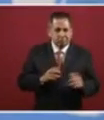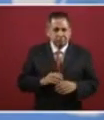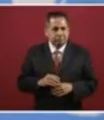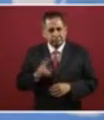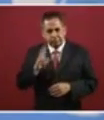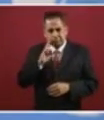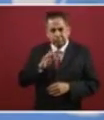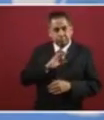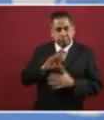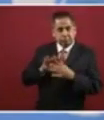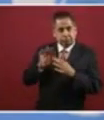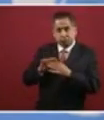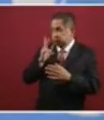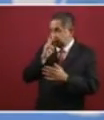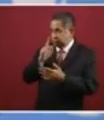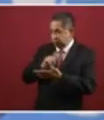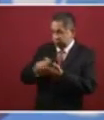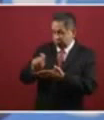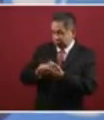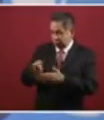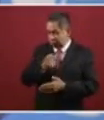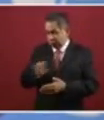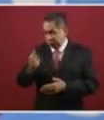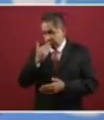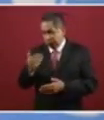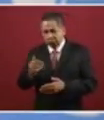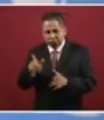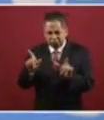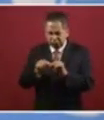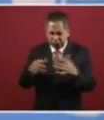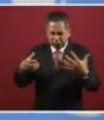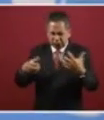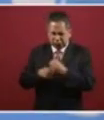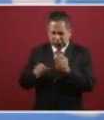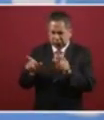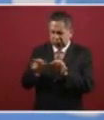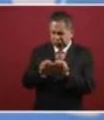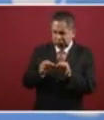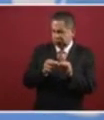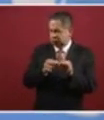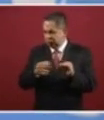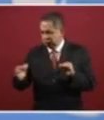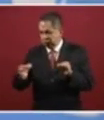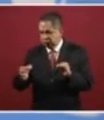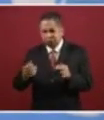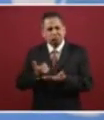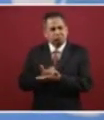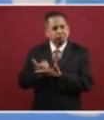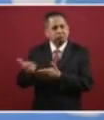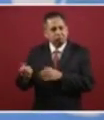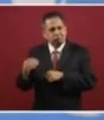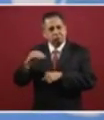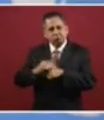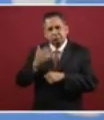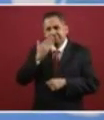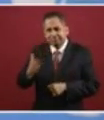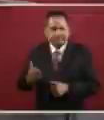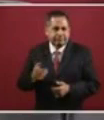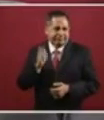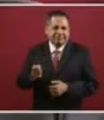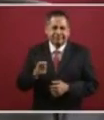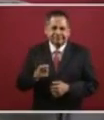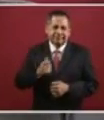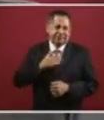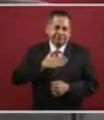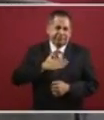puede acuñar así en una frase todo lo que significa la justicia en